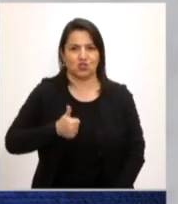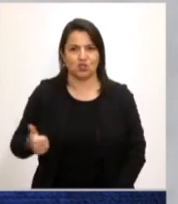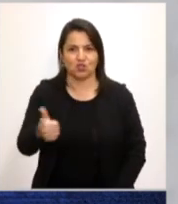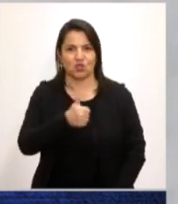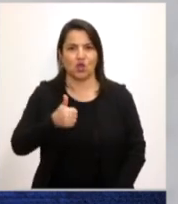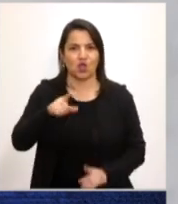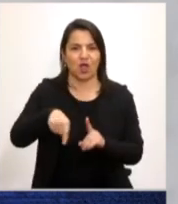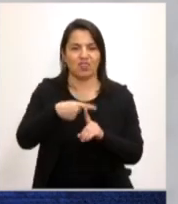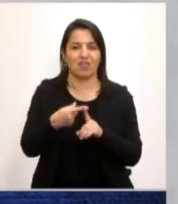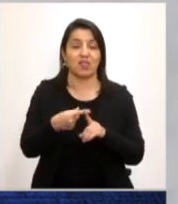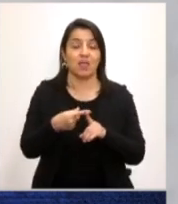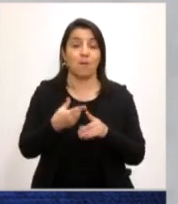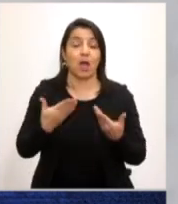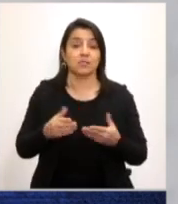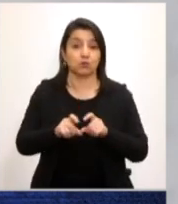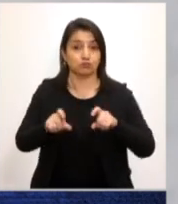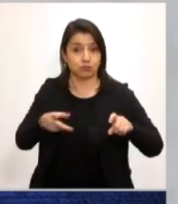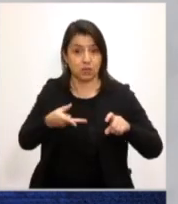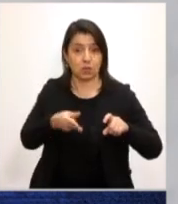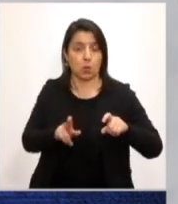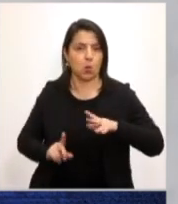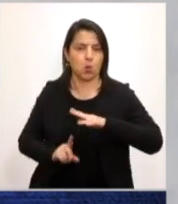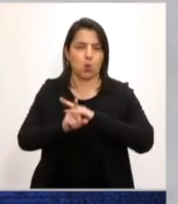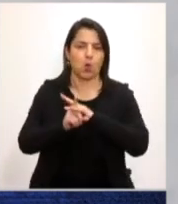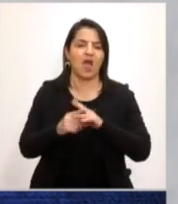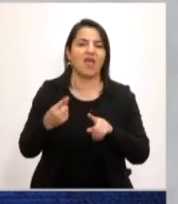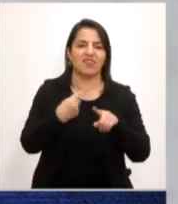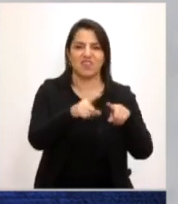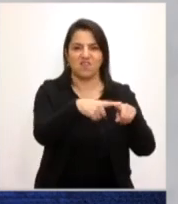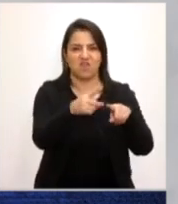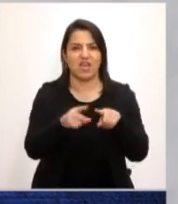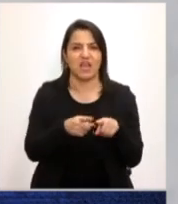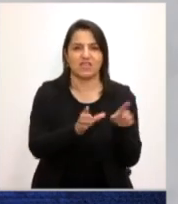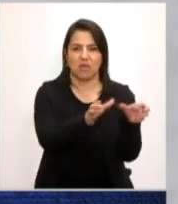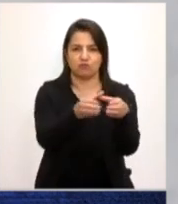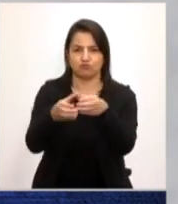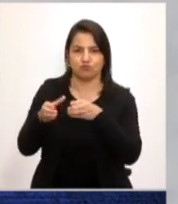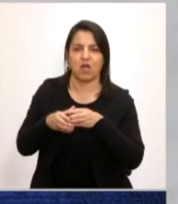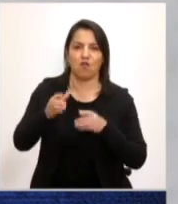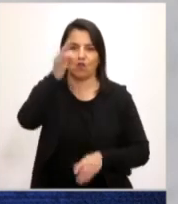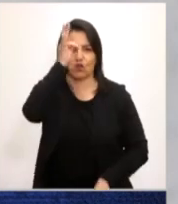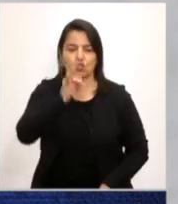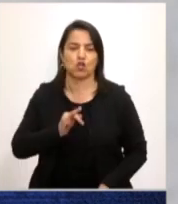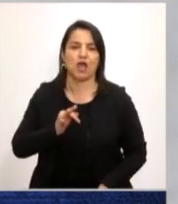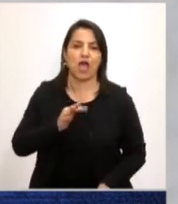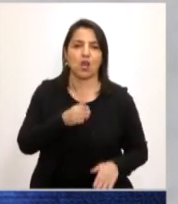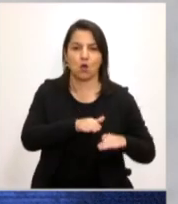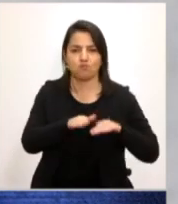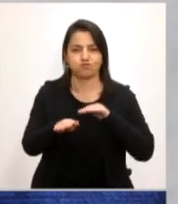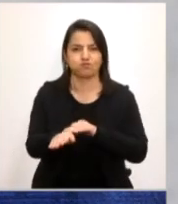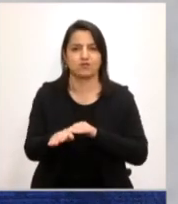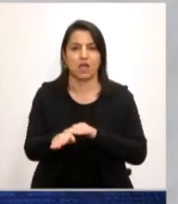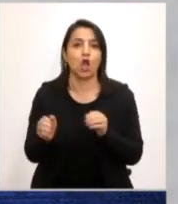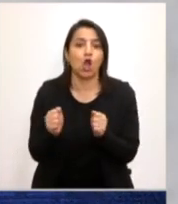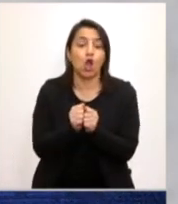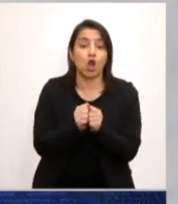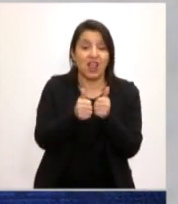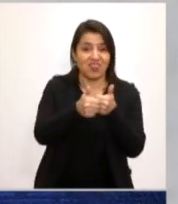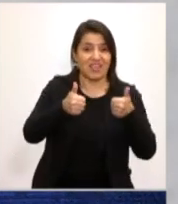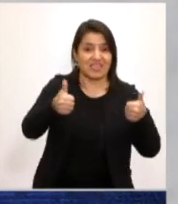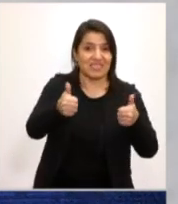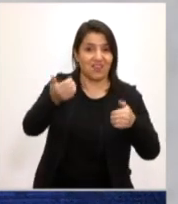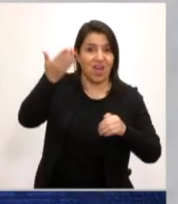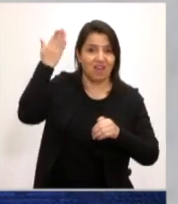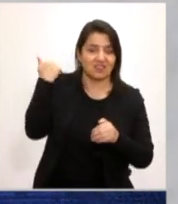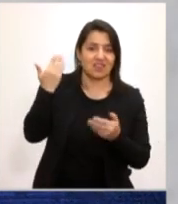hemos inaugurado recientemente, gracias al empuje de distintas asociaciones de funcionarios y funcionarias, con las mesas directivas anteriores,